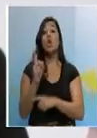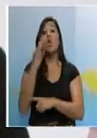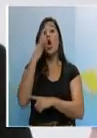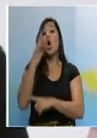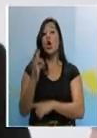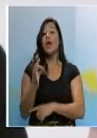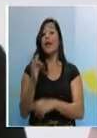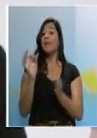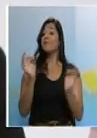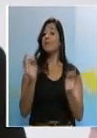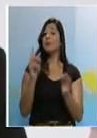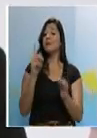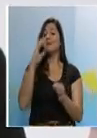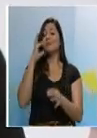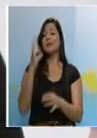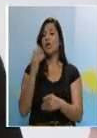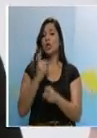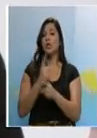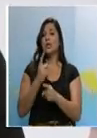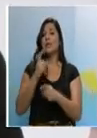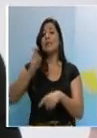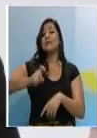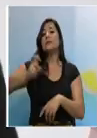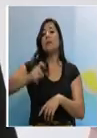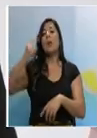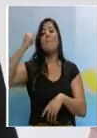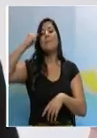ni sensato pensar en candidaturas